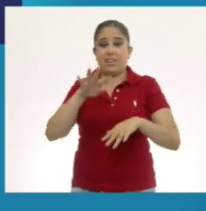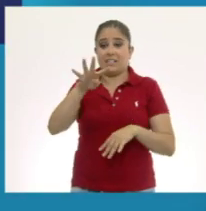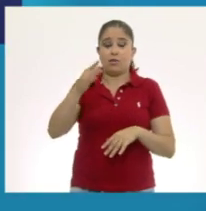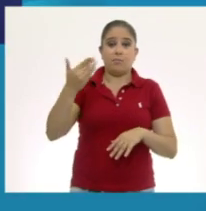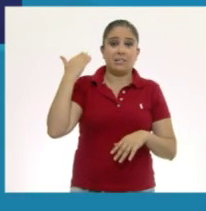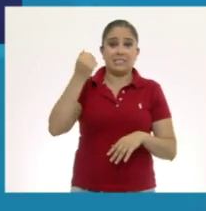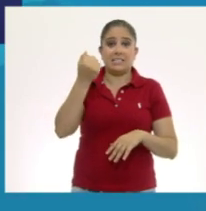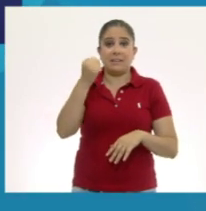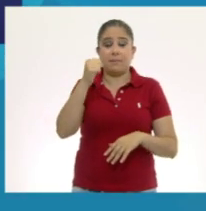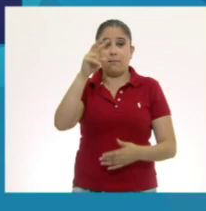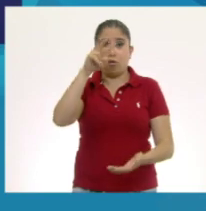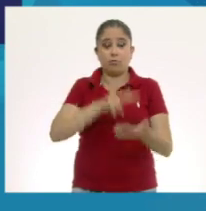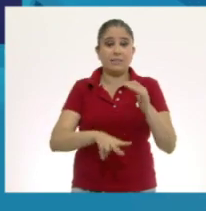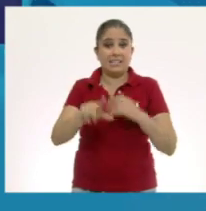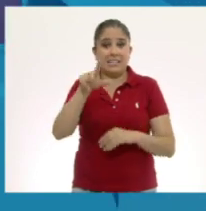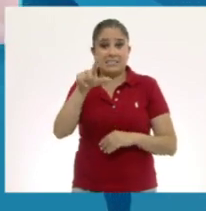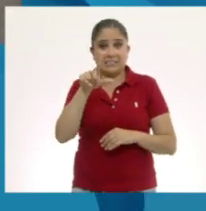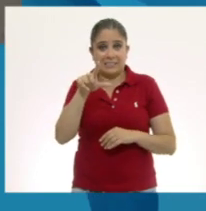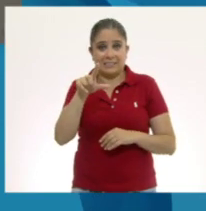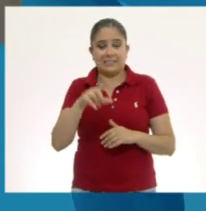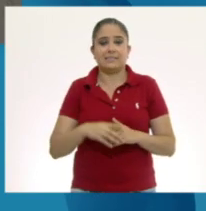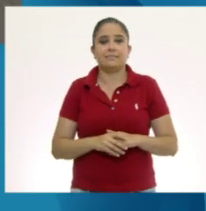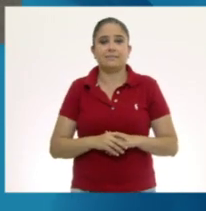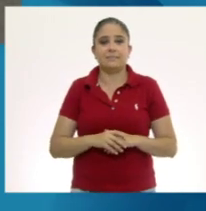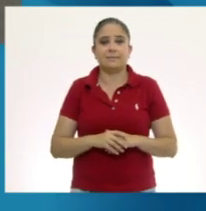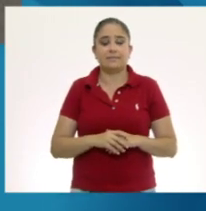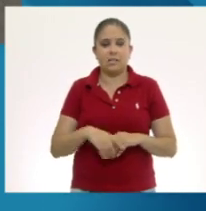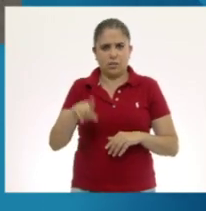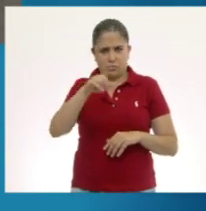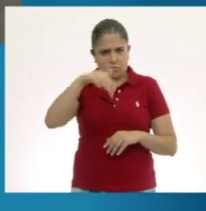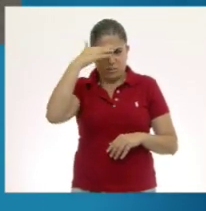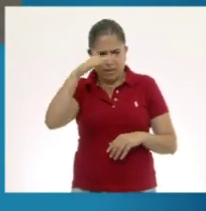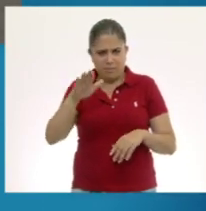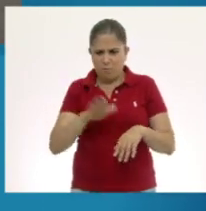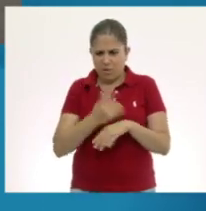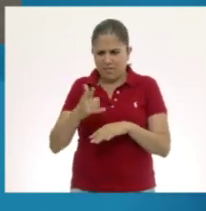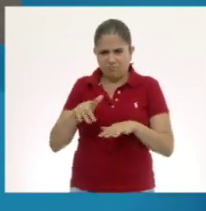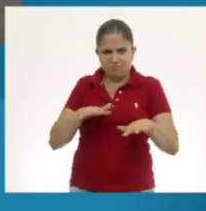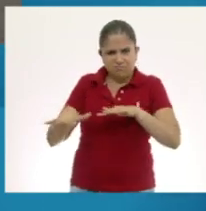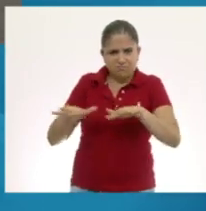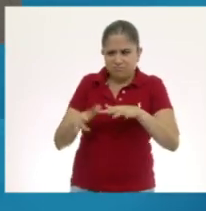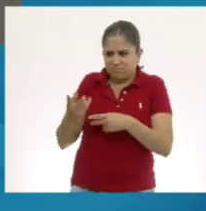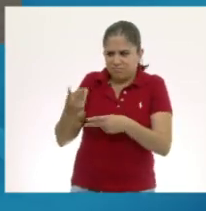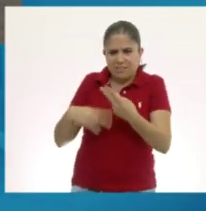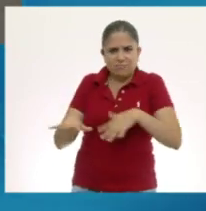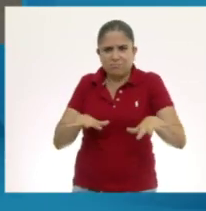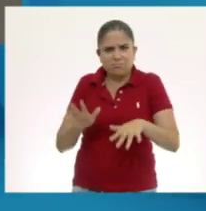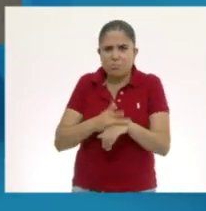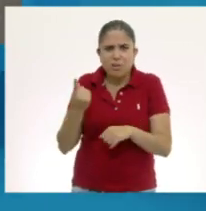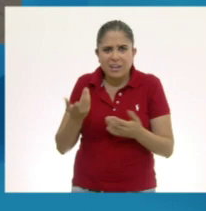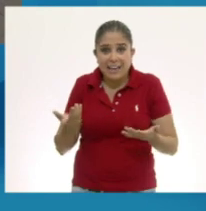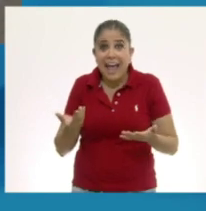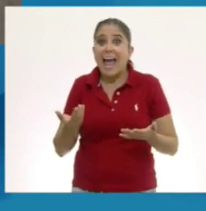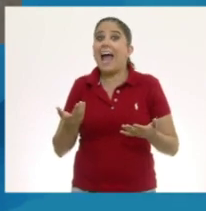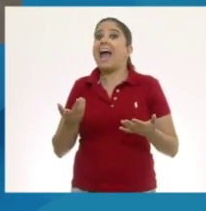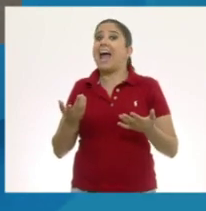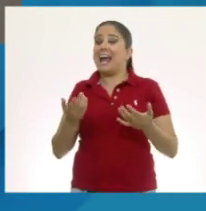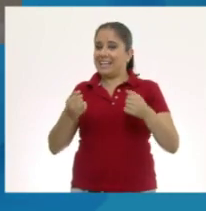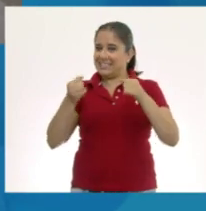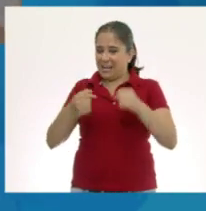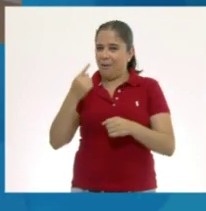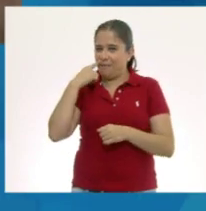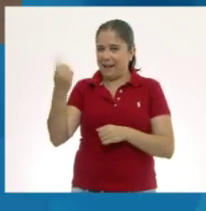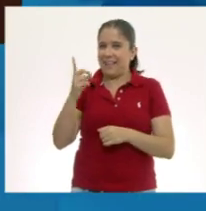de septiembre de 2017. ¿Ustedes saben por qué se producen los sismos? Seguro Tlali lo